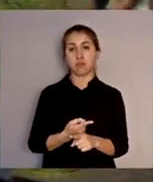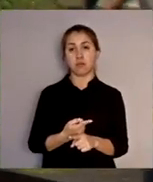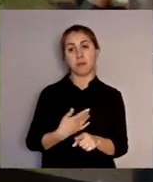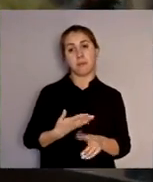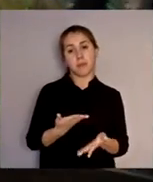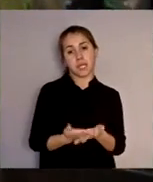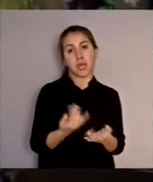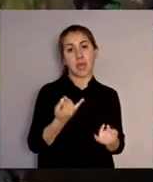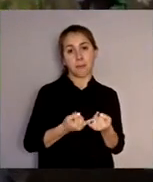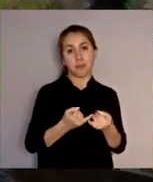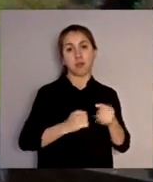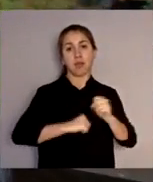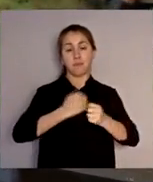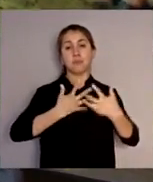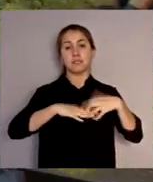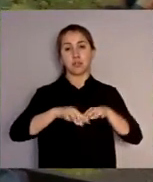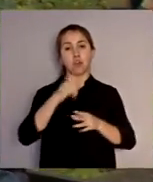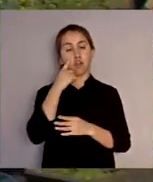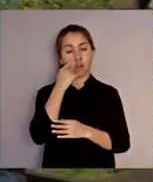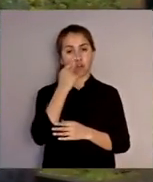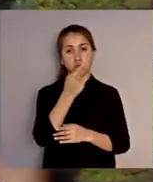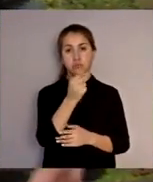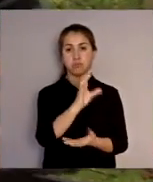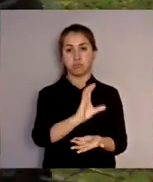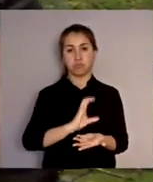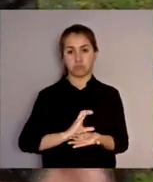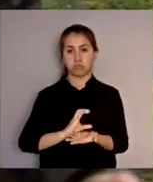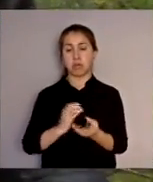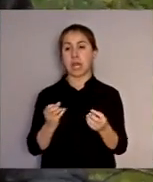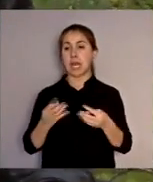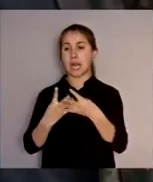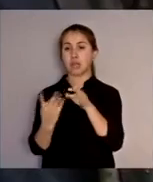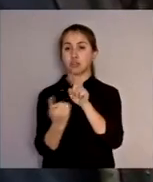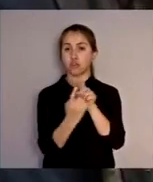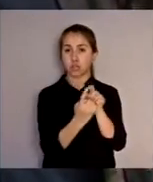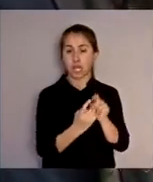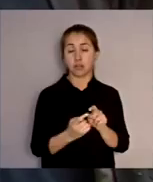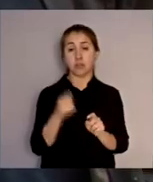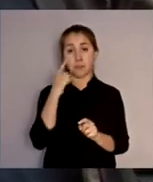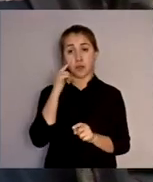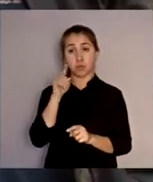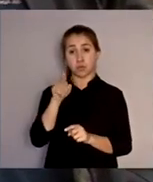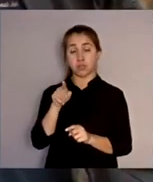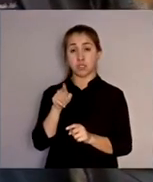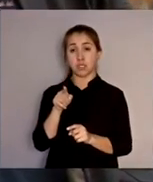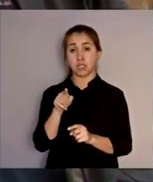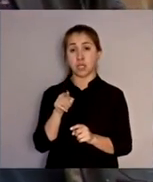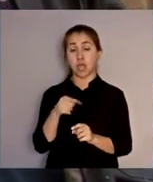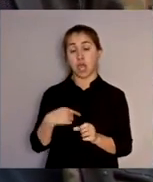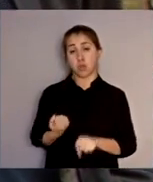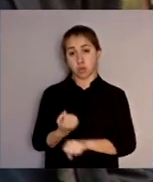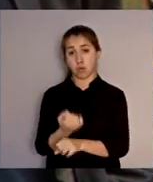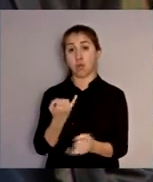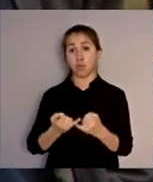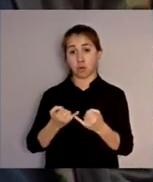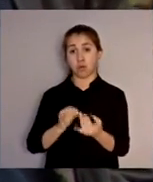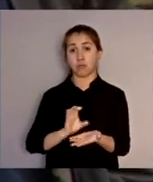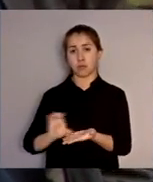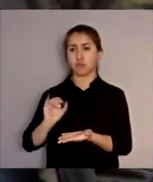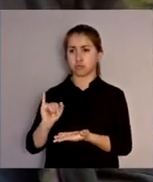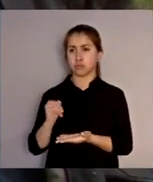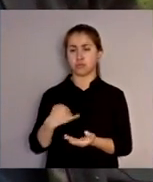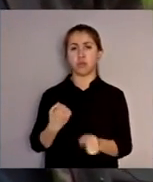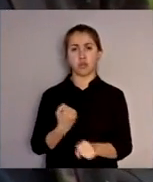recurren a sus amigos, a empresarios conocidos, a toda su red de contactos. ¿Pero usted ha ayudado a algún amigo? Yo sí, yo he